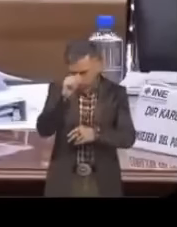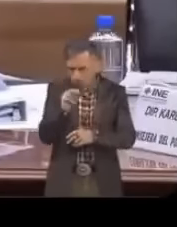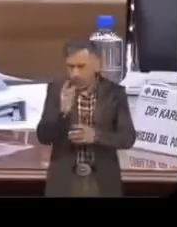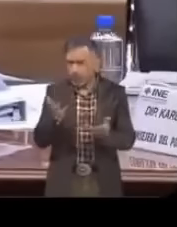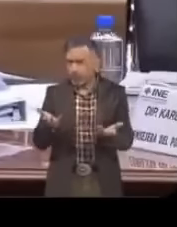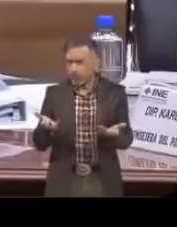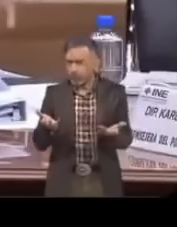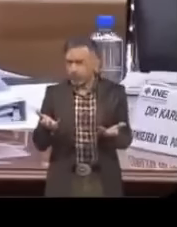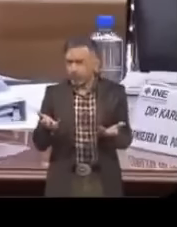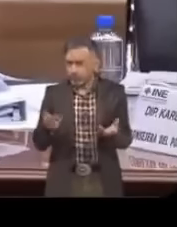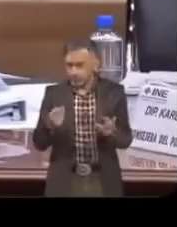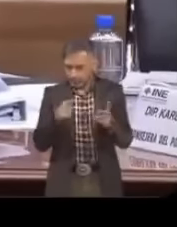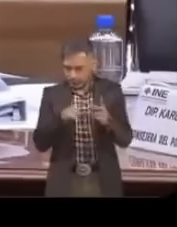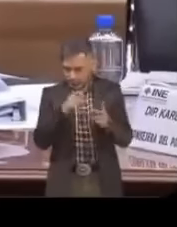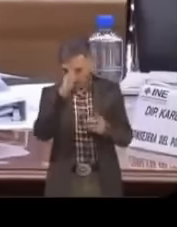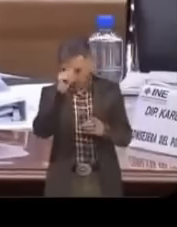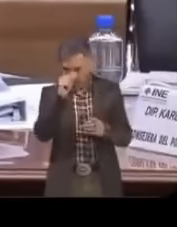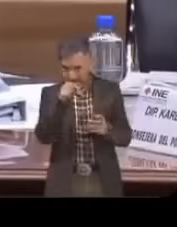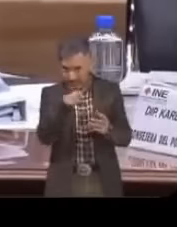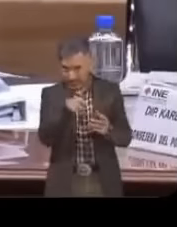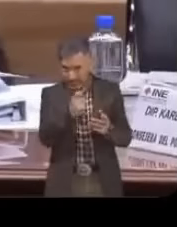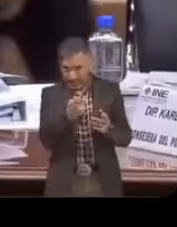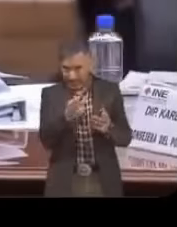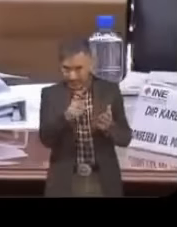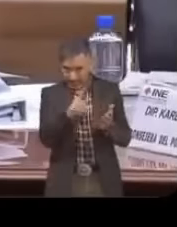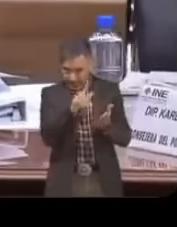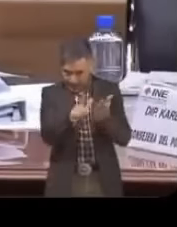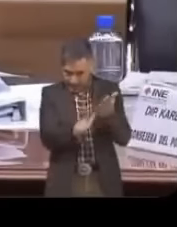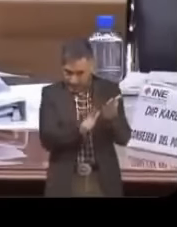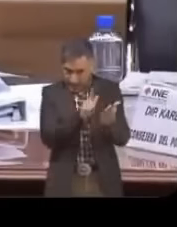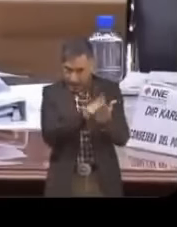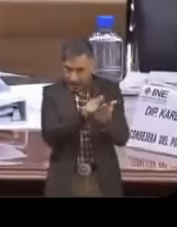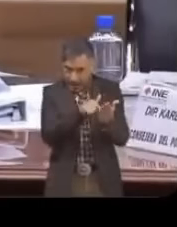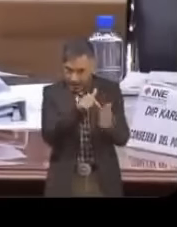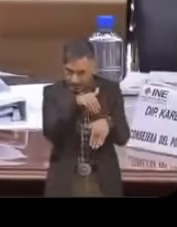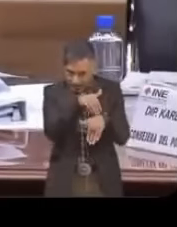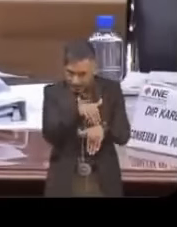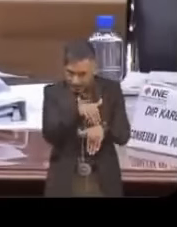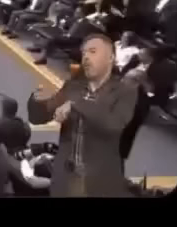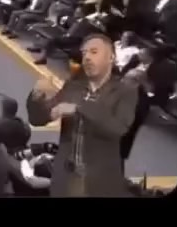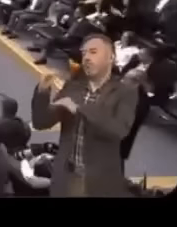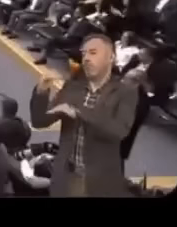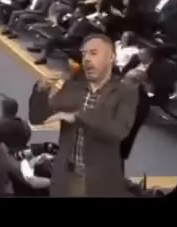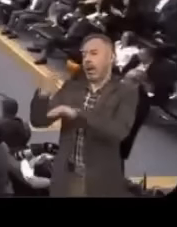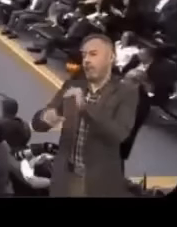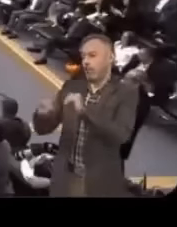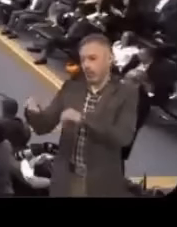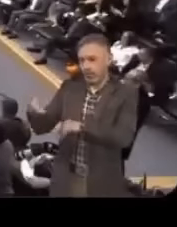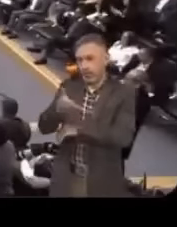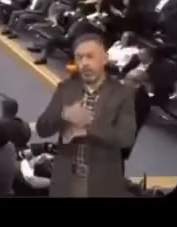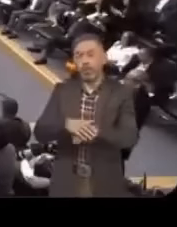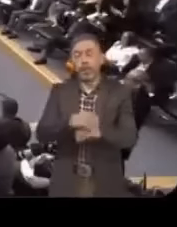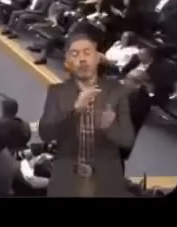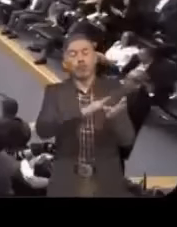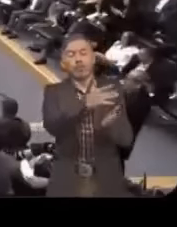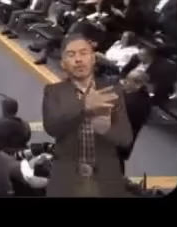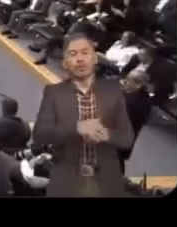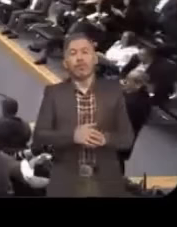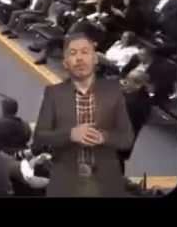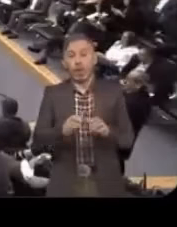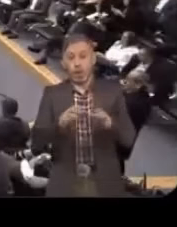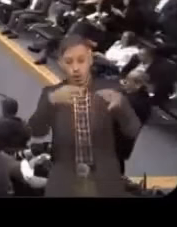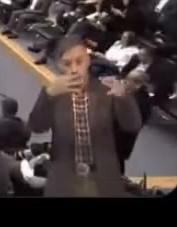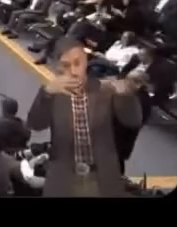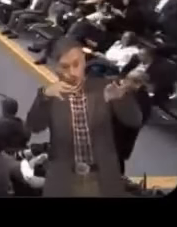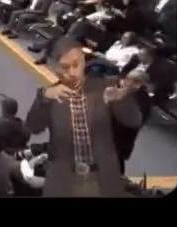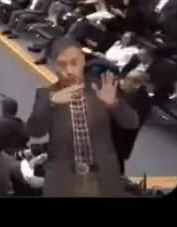esto es, está dentro del marco de la ley, diputado y representante? No, yo desconozco ese documento, lo